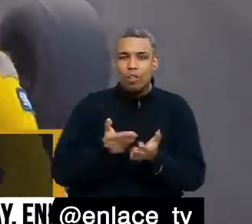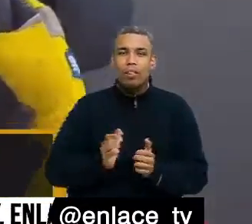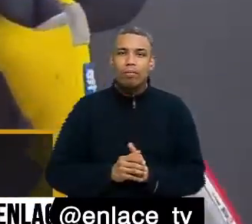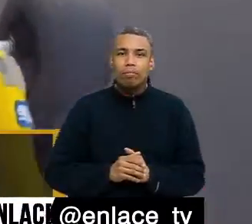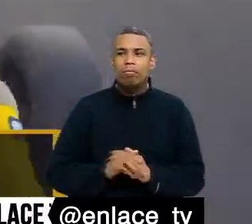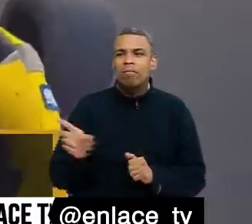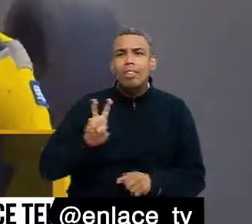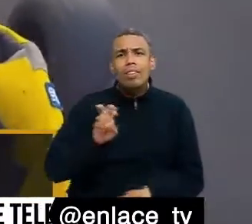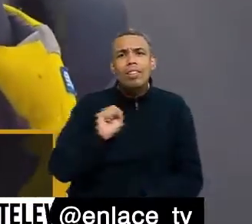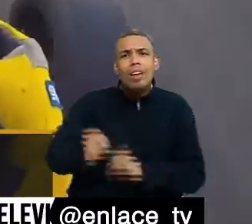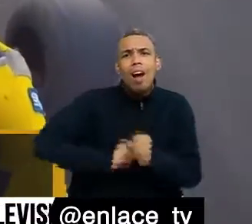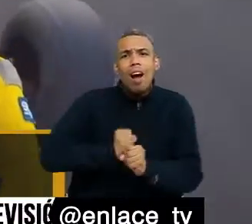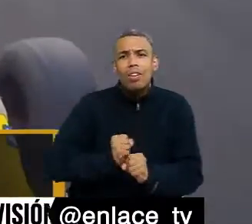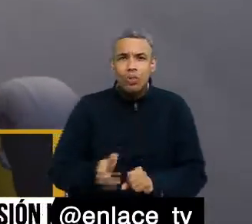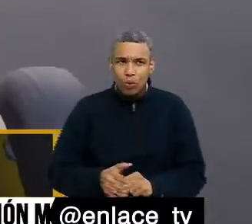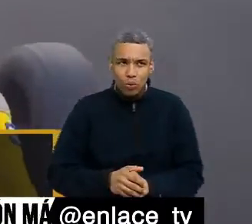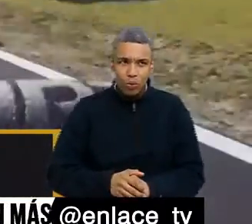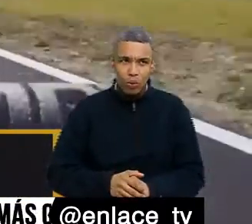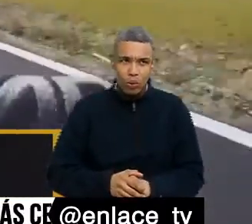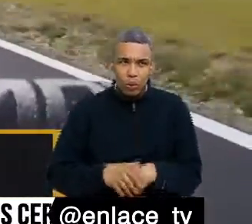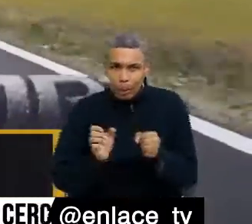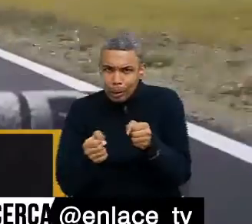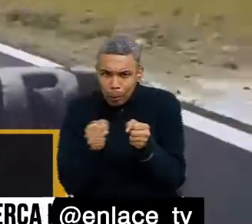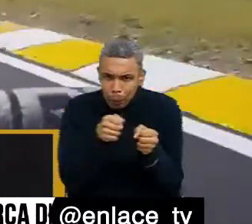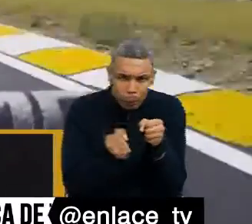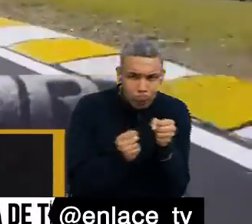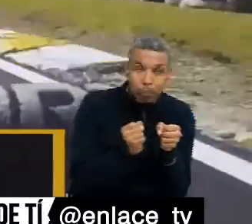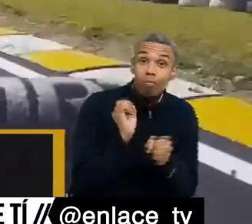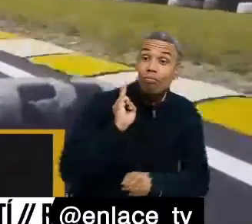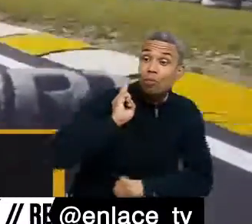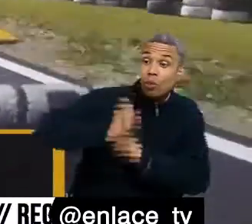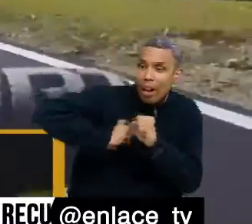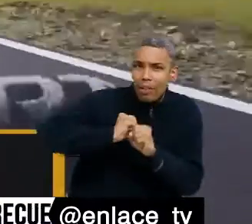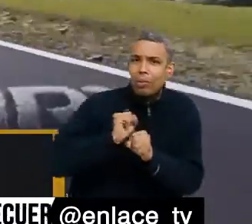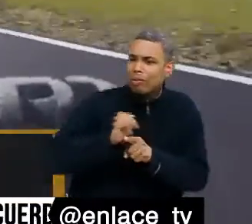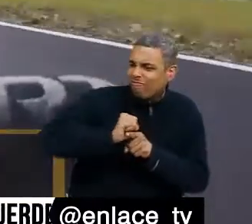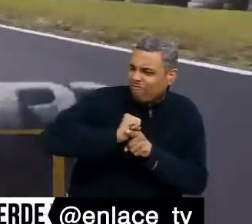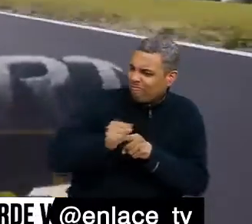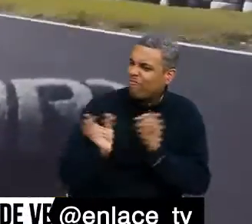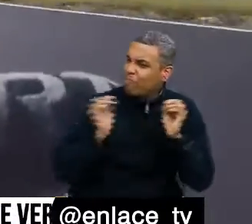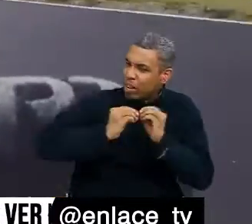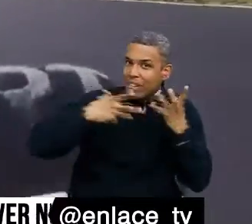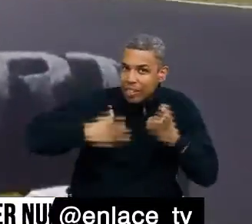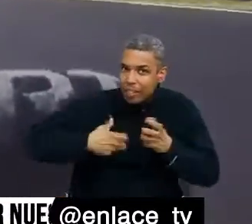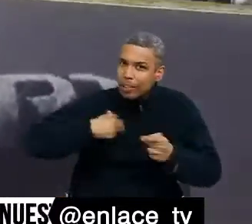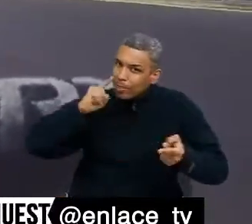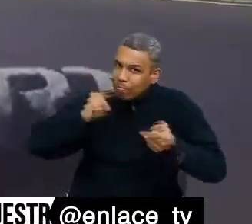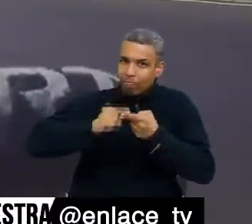tiene, 2 de ellos los lleva corriendo, seguirá preparándose para alcanzar su sueño de Fórmula 1.